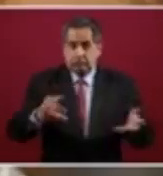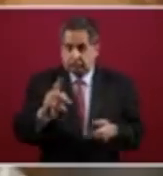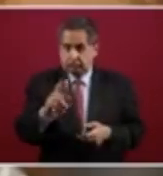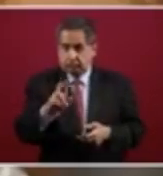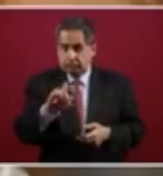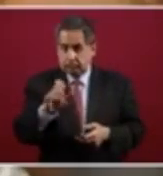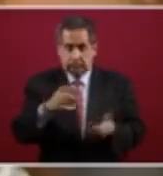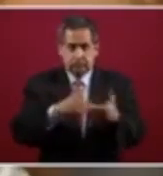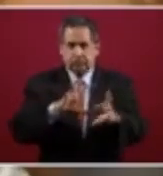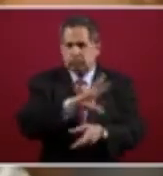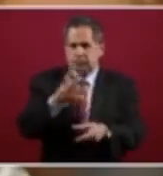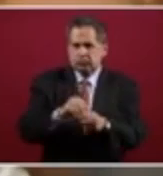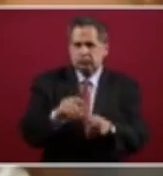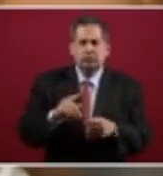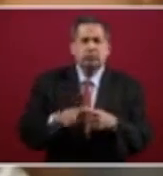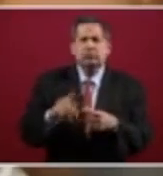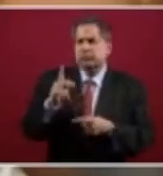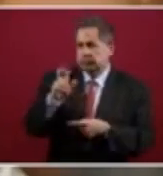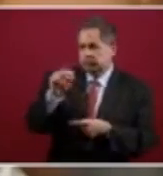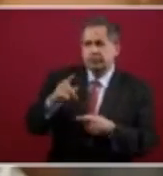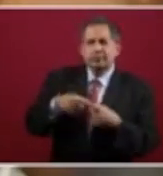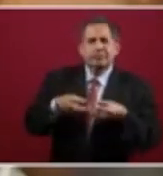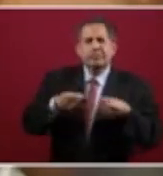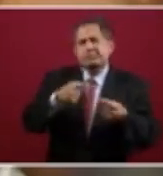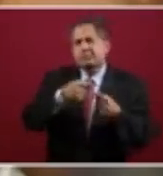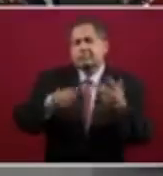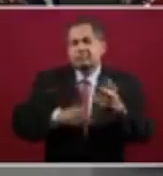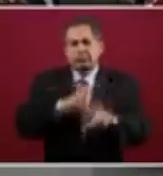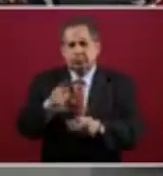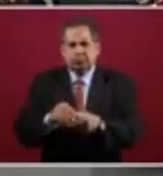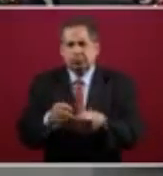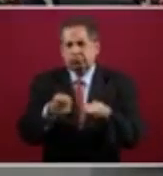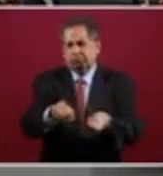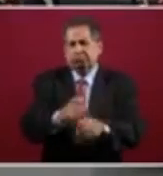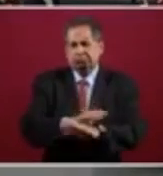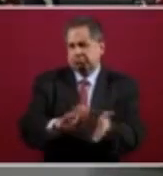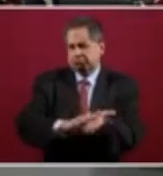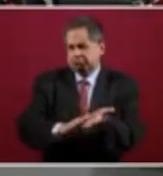también… De todo. Predial y demás gastos. Gracias. Al contrario.